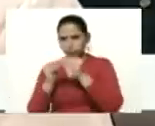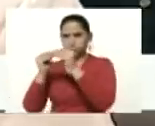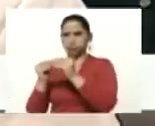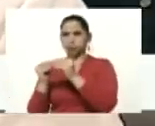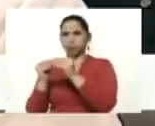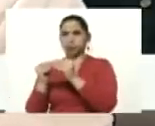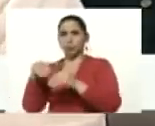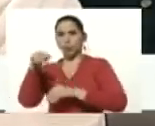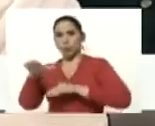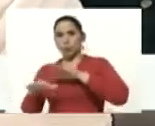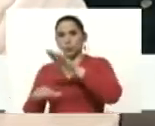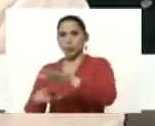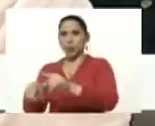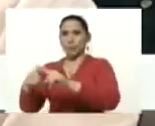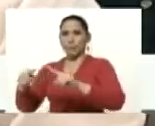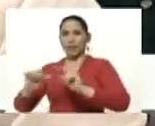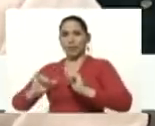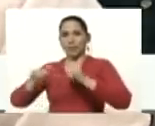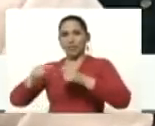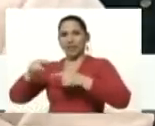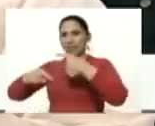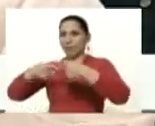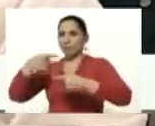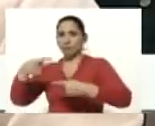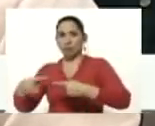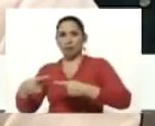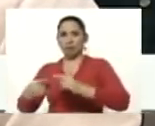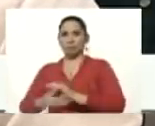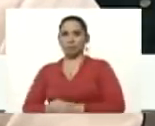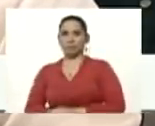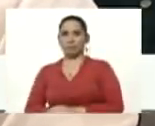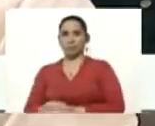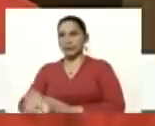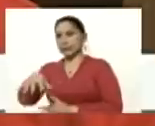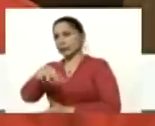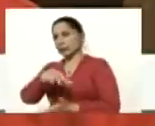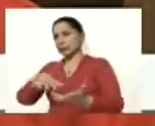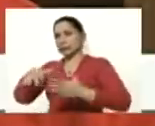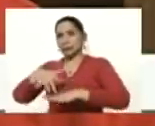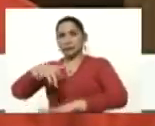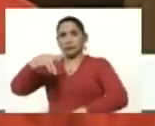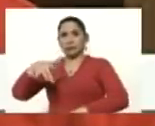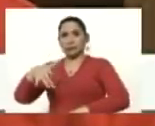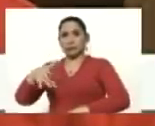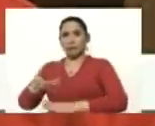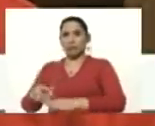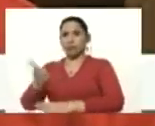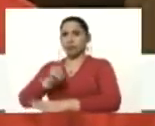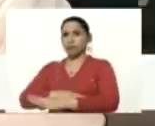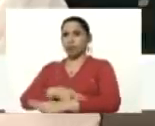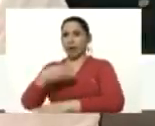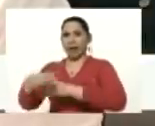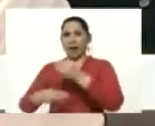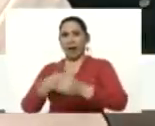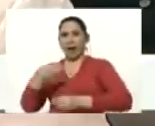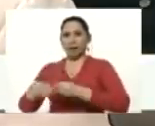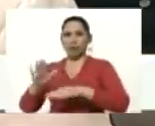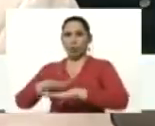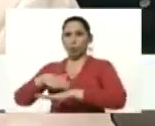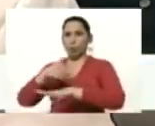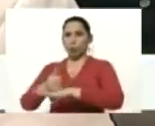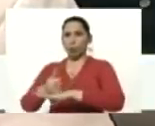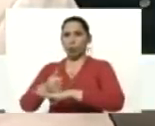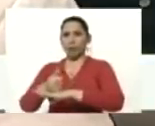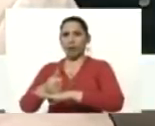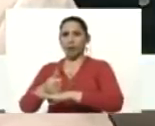y avanzando. Pero haber comenzado luego de una crisis tan severa provocada por las sanciones criminales del